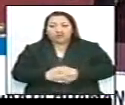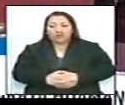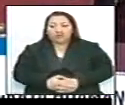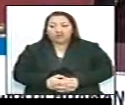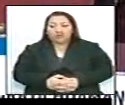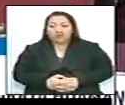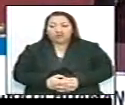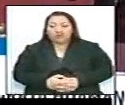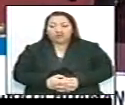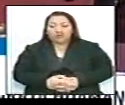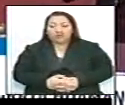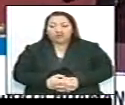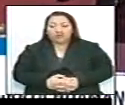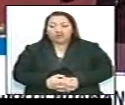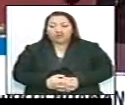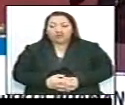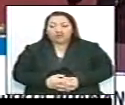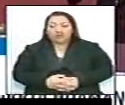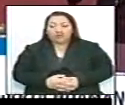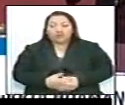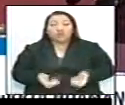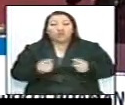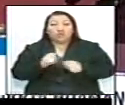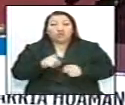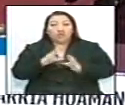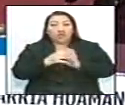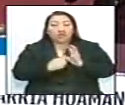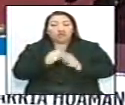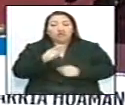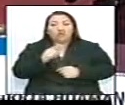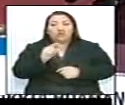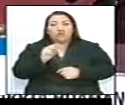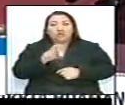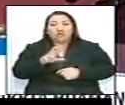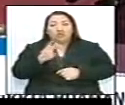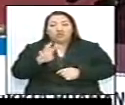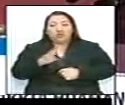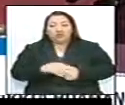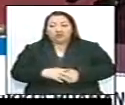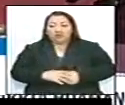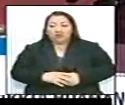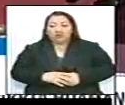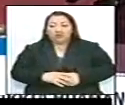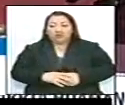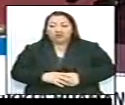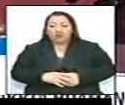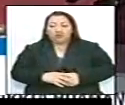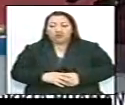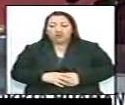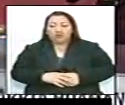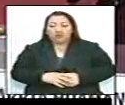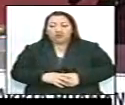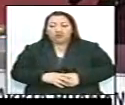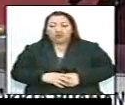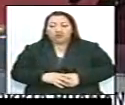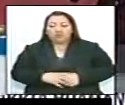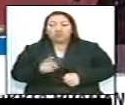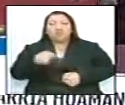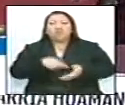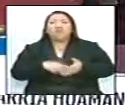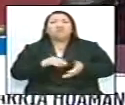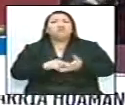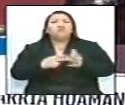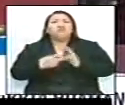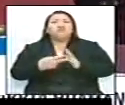Arana que cuando él toma al artículo 134, este se refiere a qué?